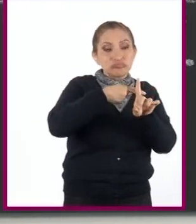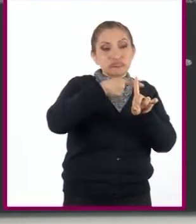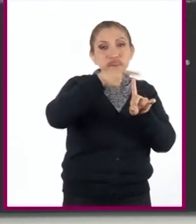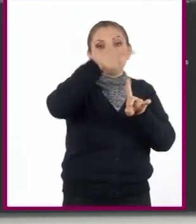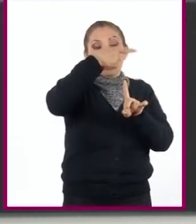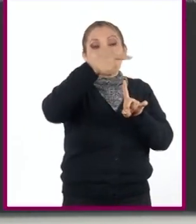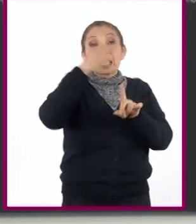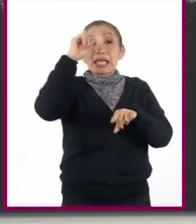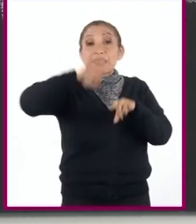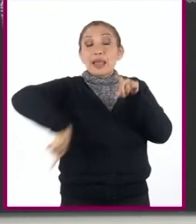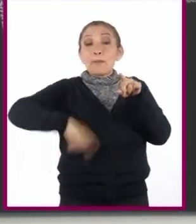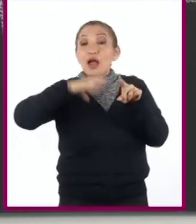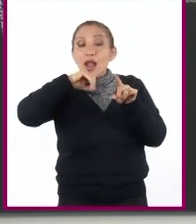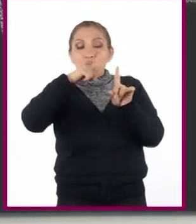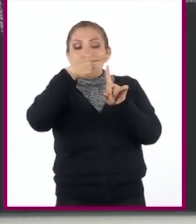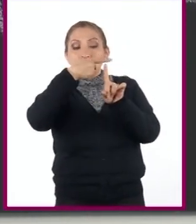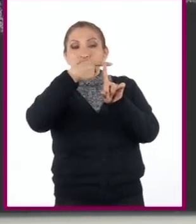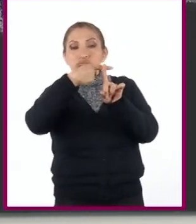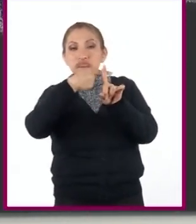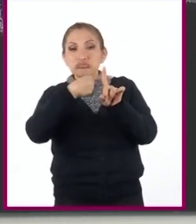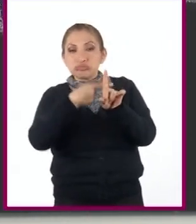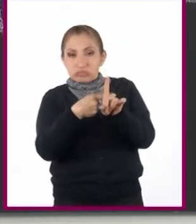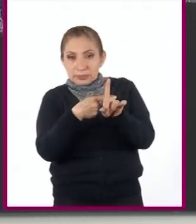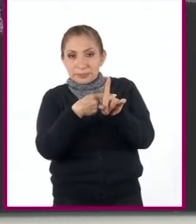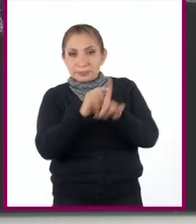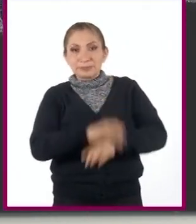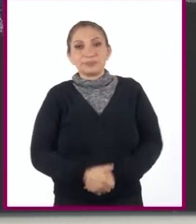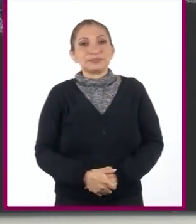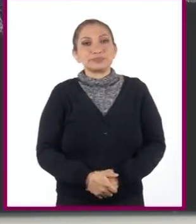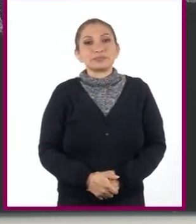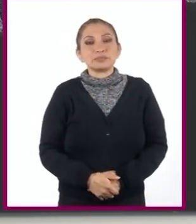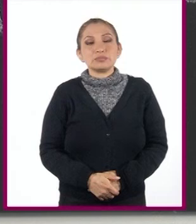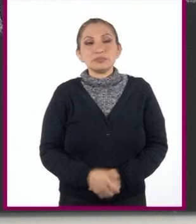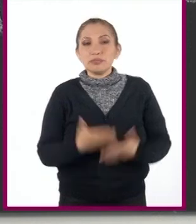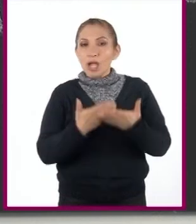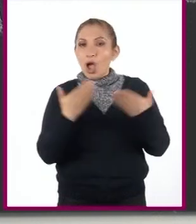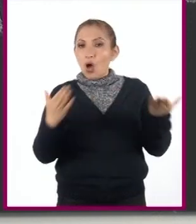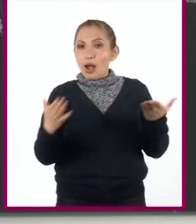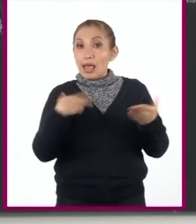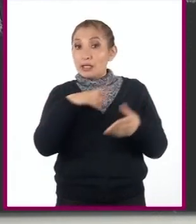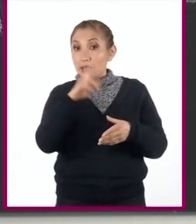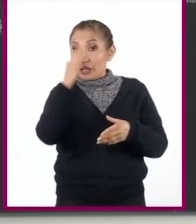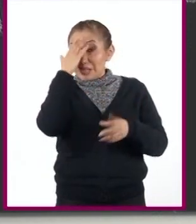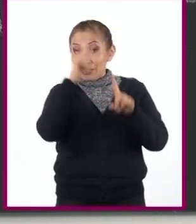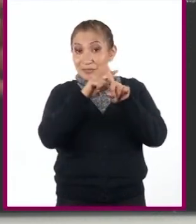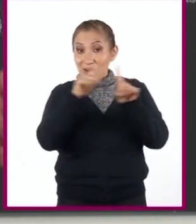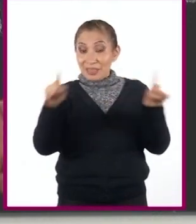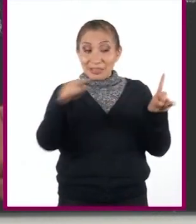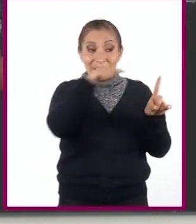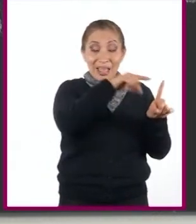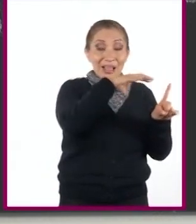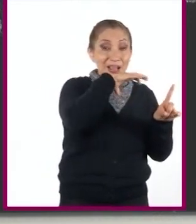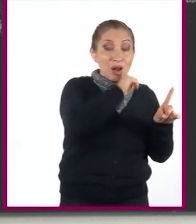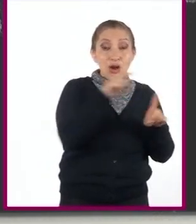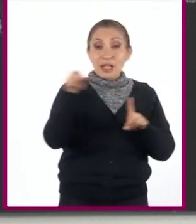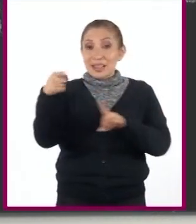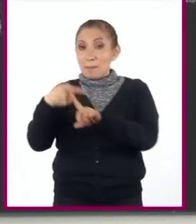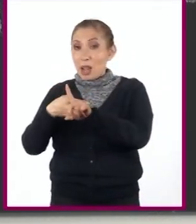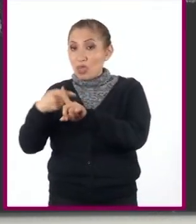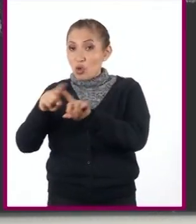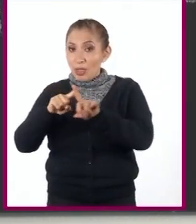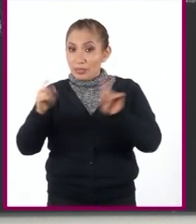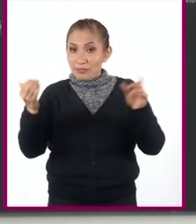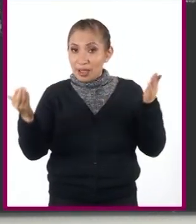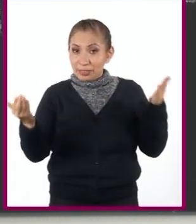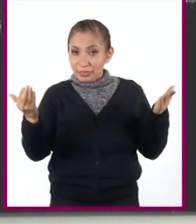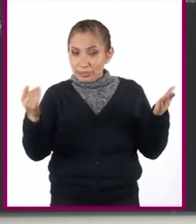aumenta. Si quitamos calor, la temperatura disminuye. Ahora que reconocen la diferencia entre calor y la